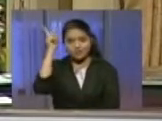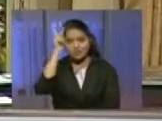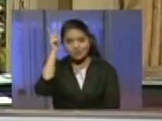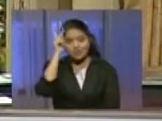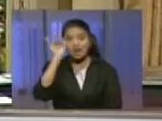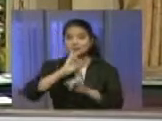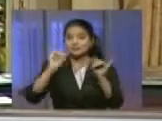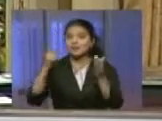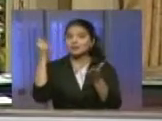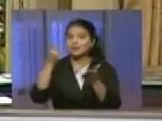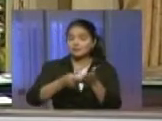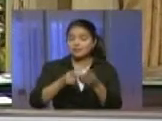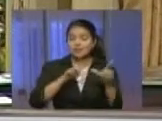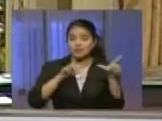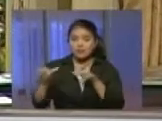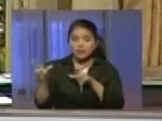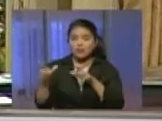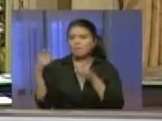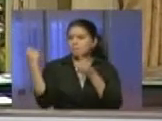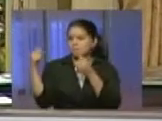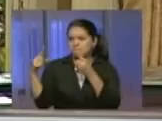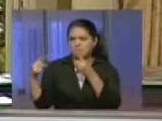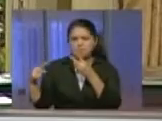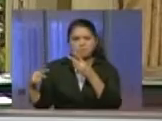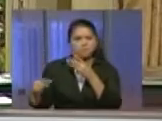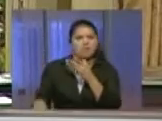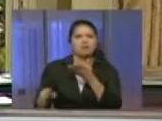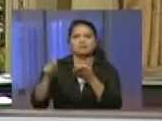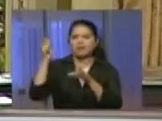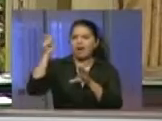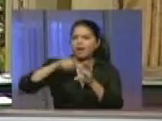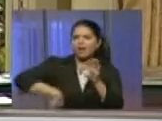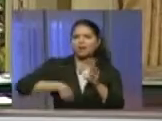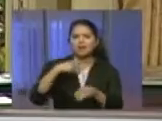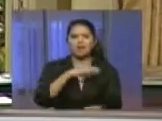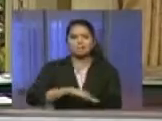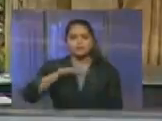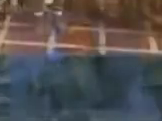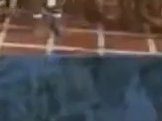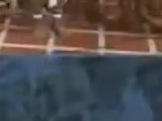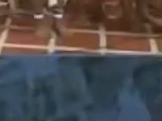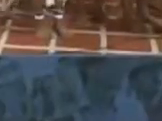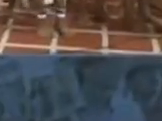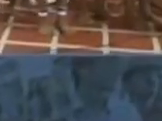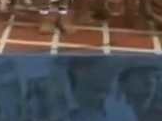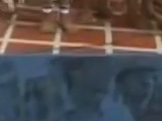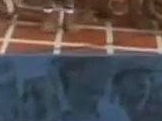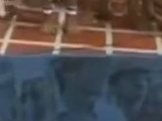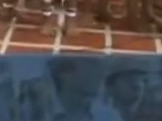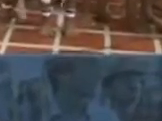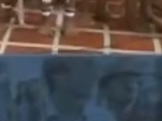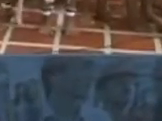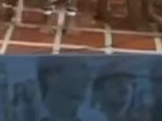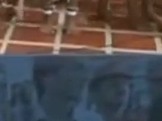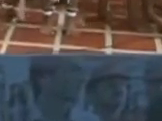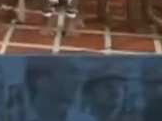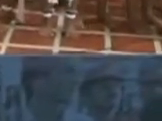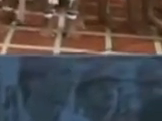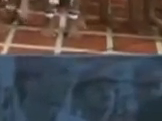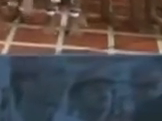entregado también varios centenares de tarjetas de las misiones socialistas para proteger a las familias indígenas